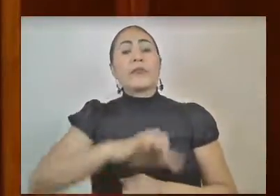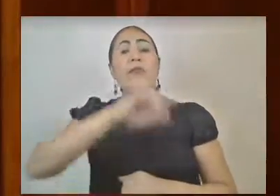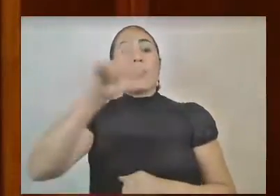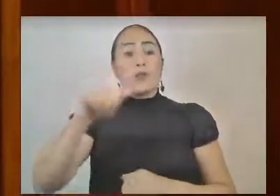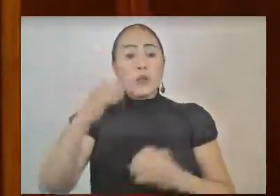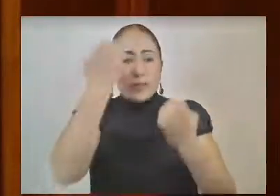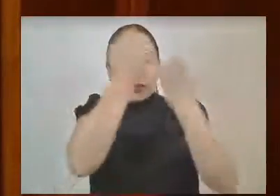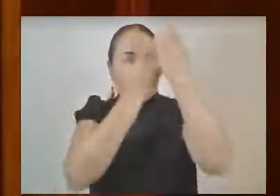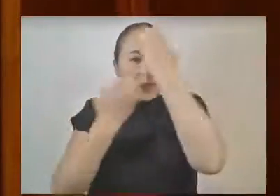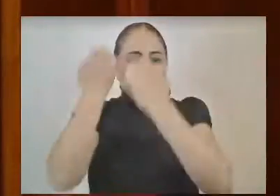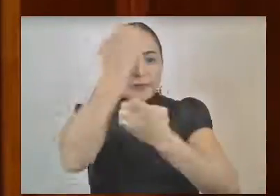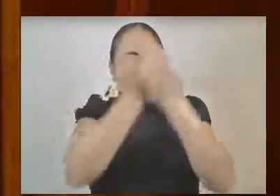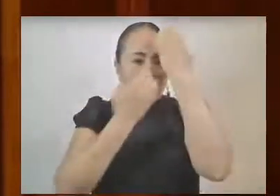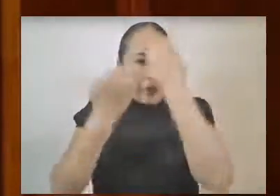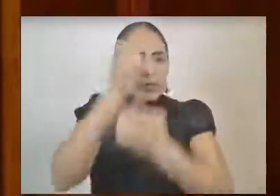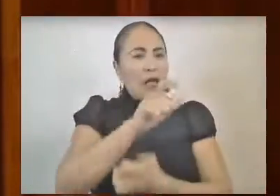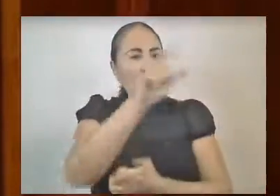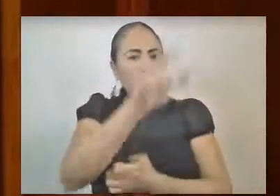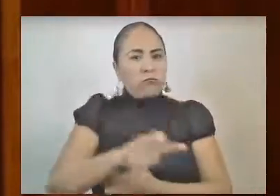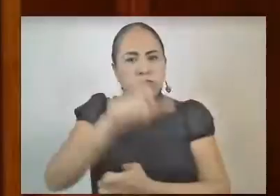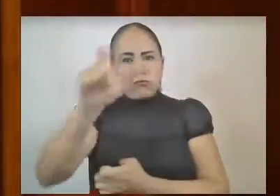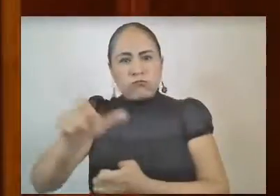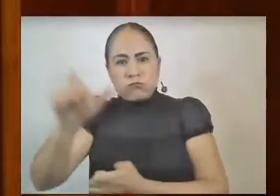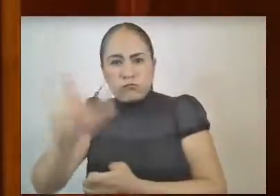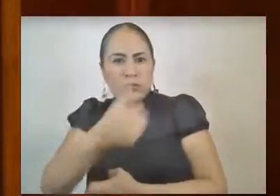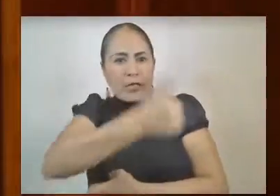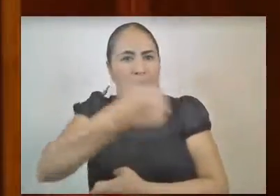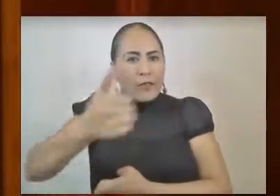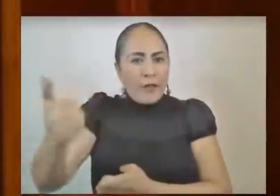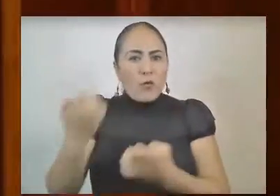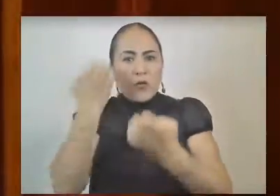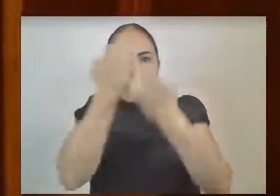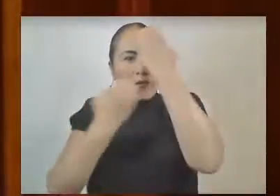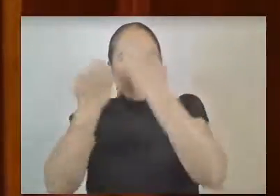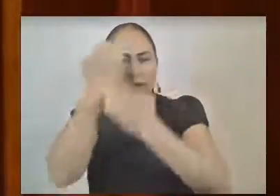de idoneidad, las entrevistas, la propuesta de